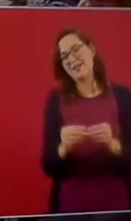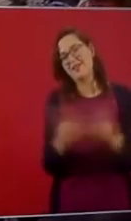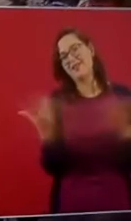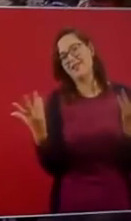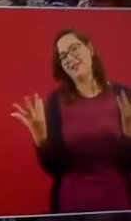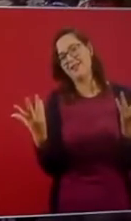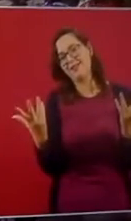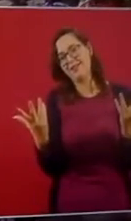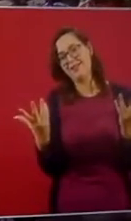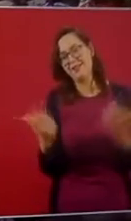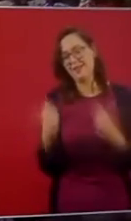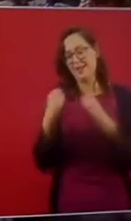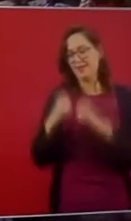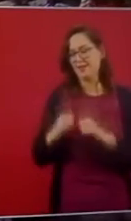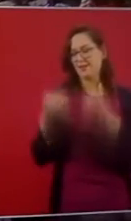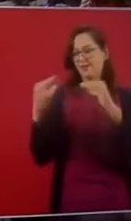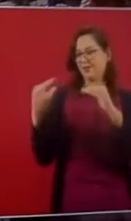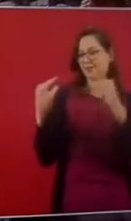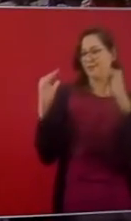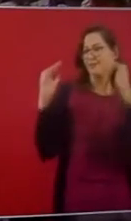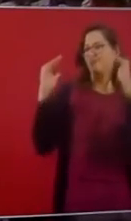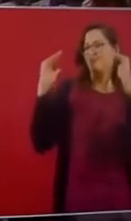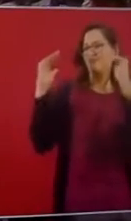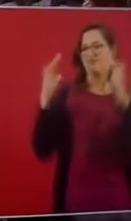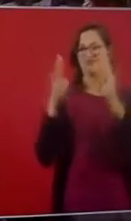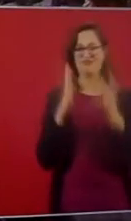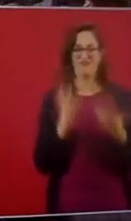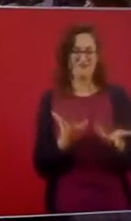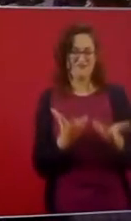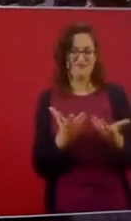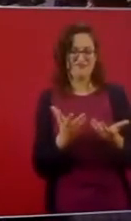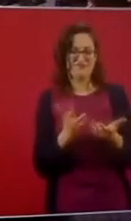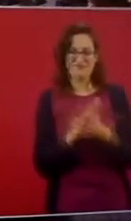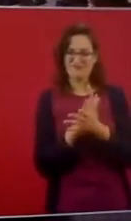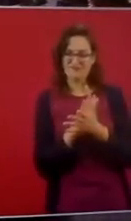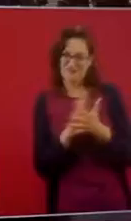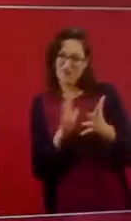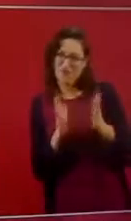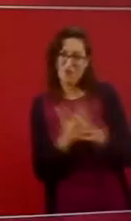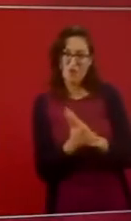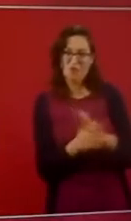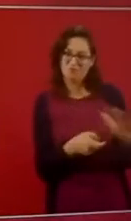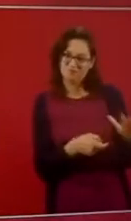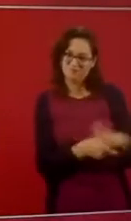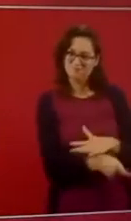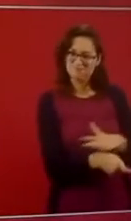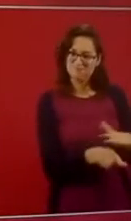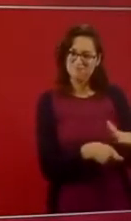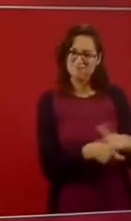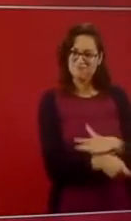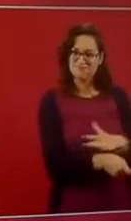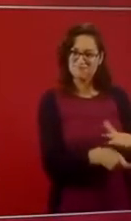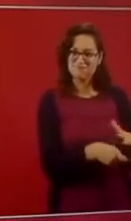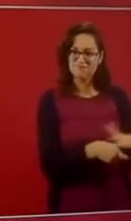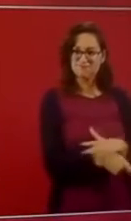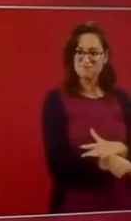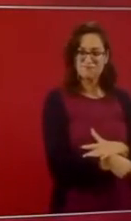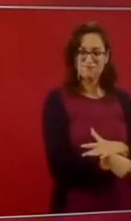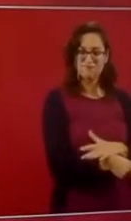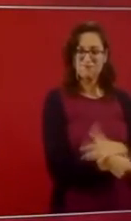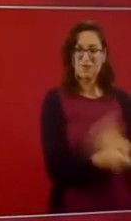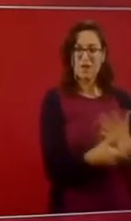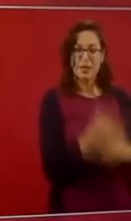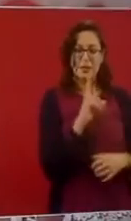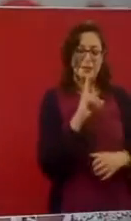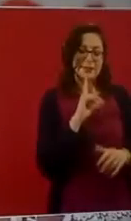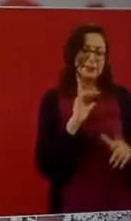el COVID-19. Su gran legado trasciende hasta los últimos días. Trabajó en favor de la patria y con un enorme